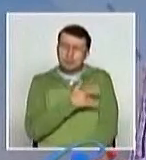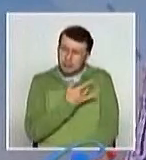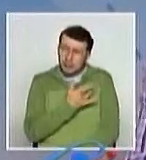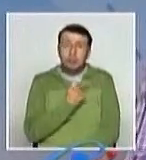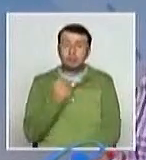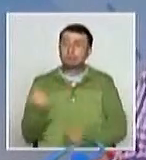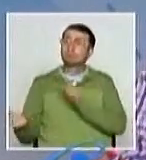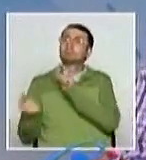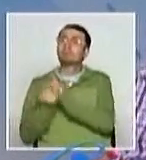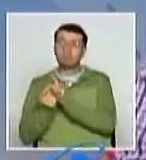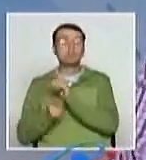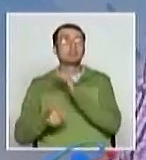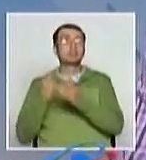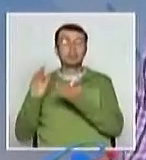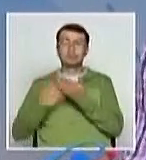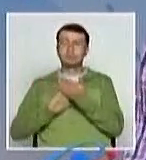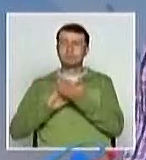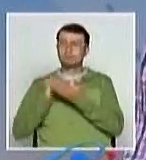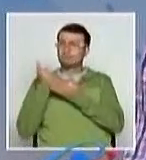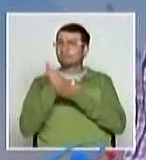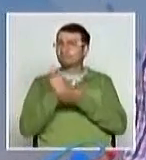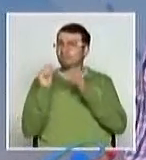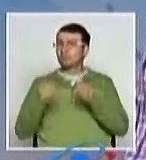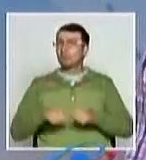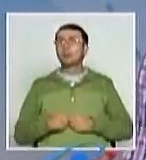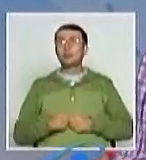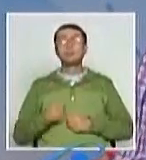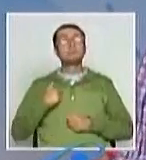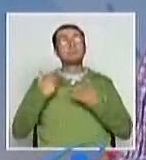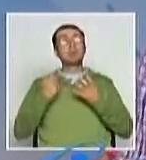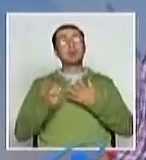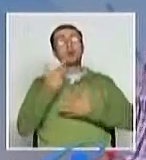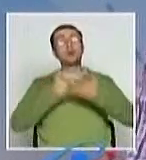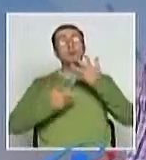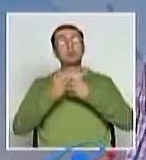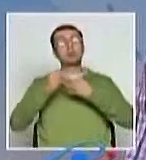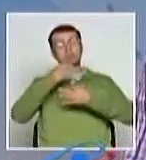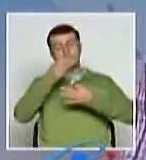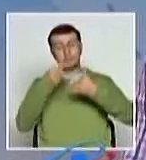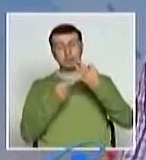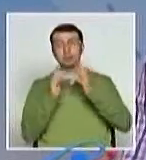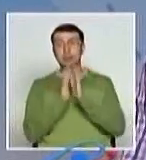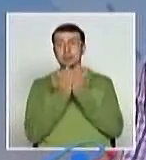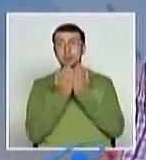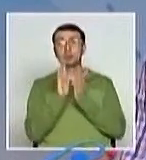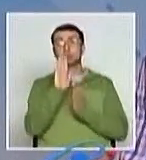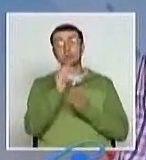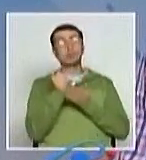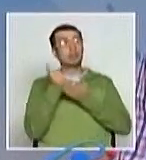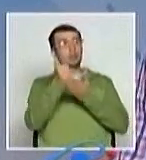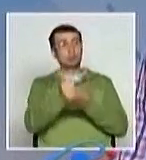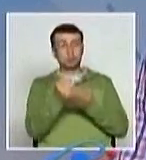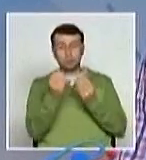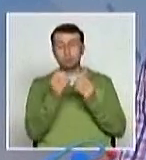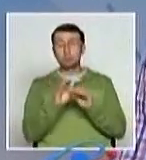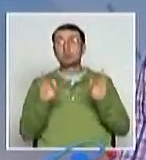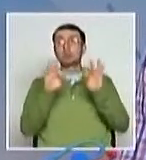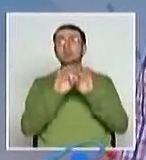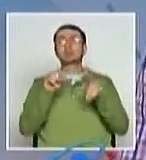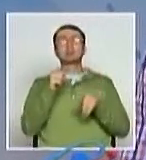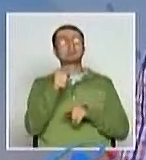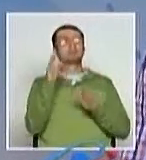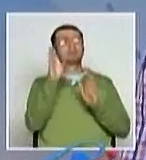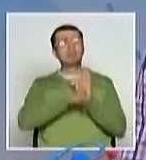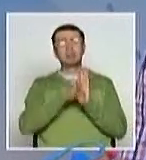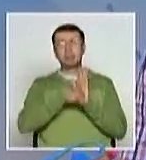grupo de personas y yo quiero compartir con ustedes tres libros que van a ser muy grandes para ustedes y les puede servir mucho además son muy económicos los